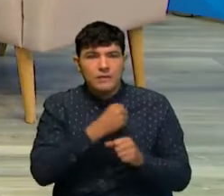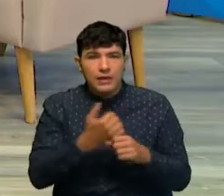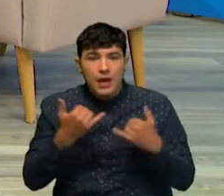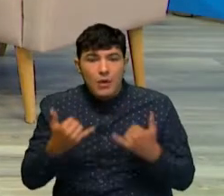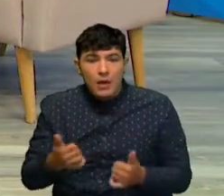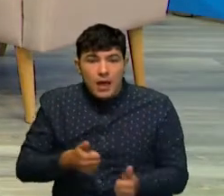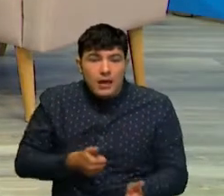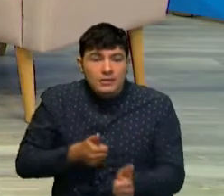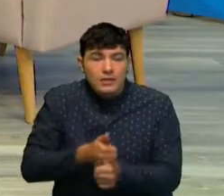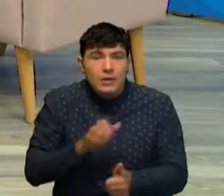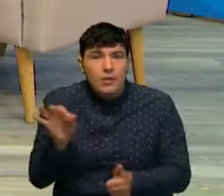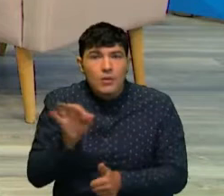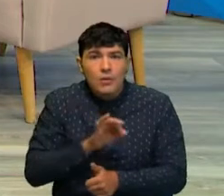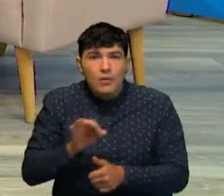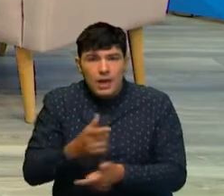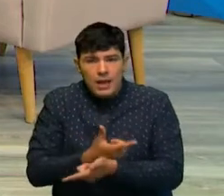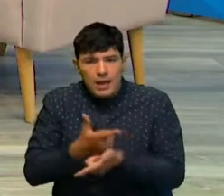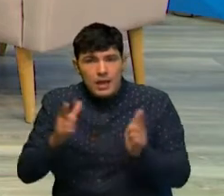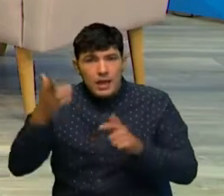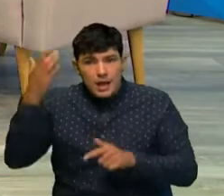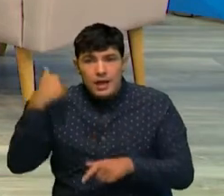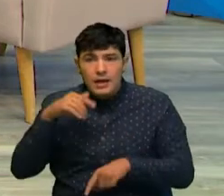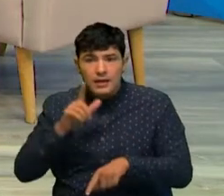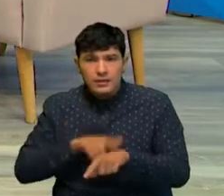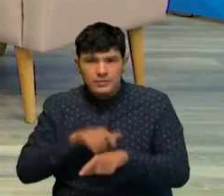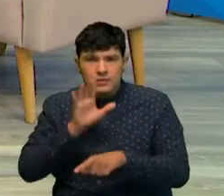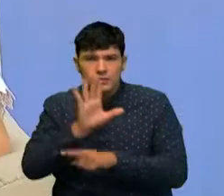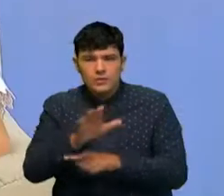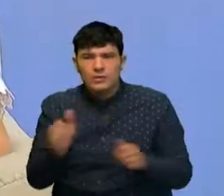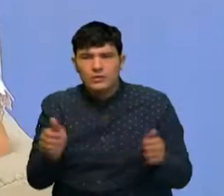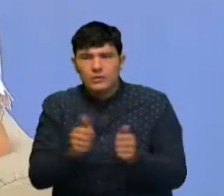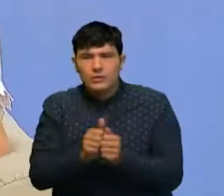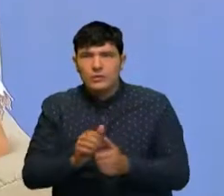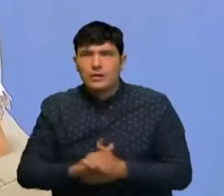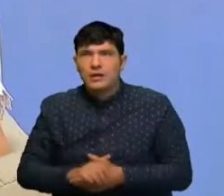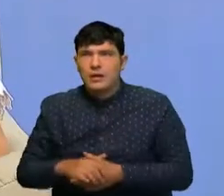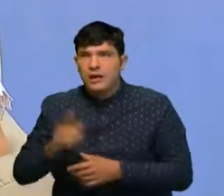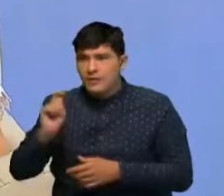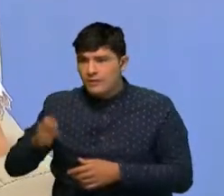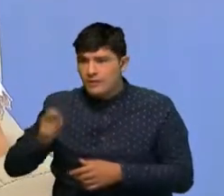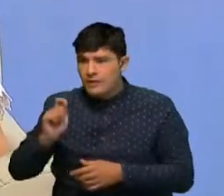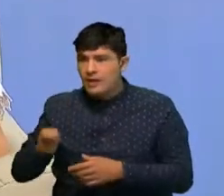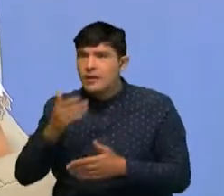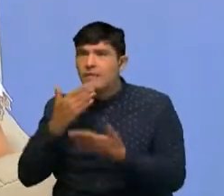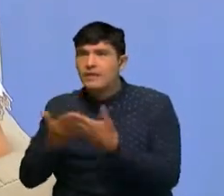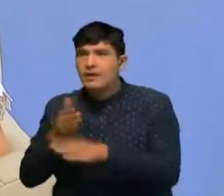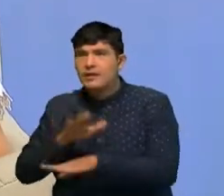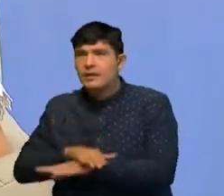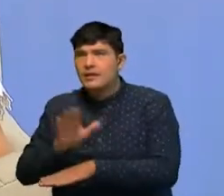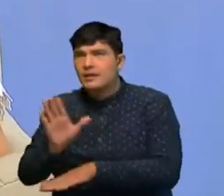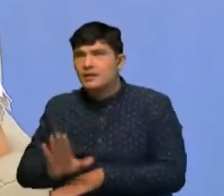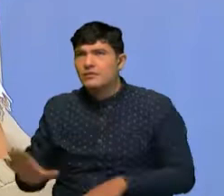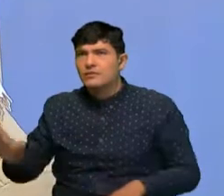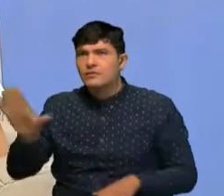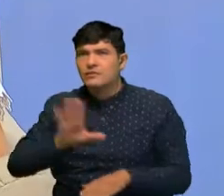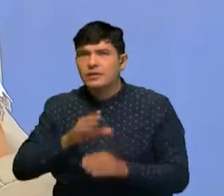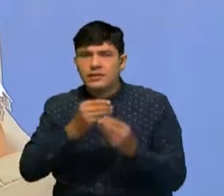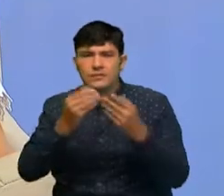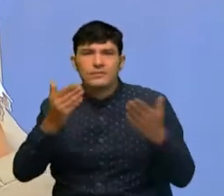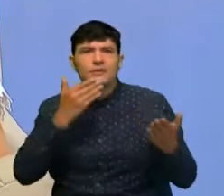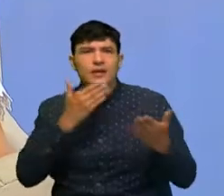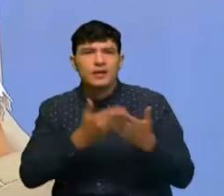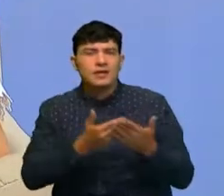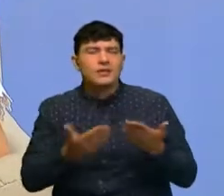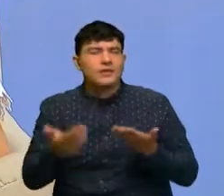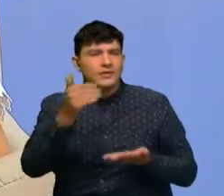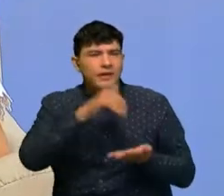asesorando, o más bien, va a estar disponiendo ese tiempo para ustedes. Abogada, muy buenas tardes. Muy buenas tardes a todos los televidentes, pues muchísimas gracias de